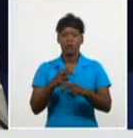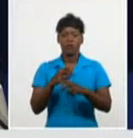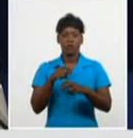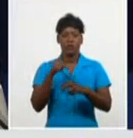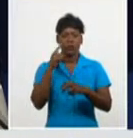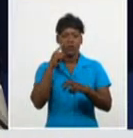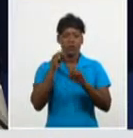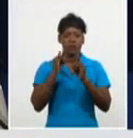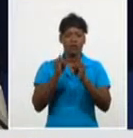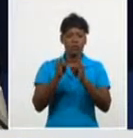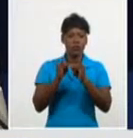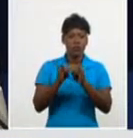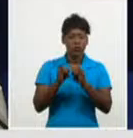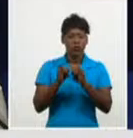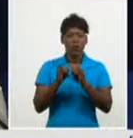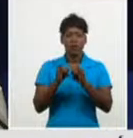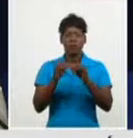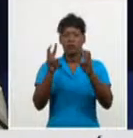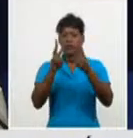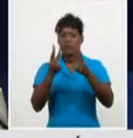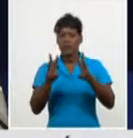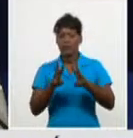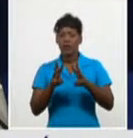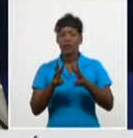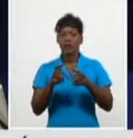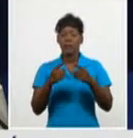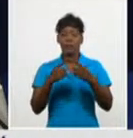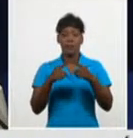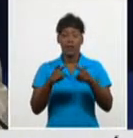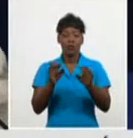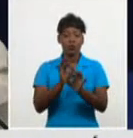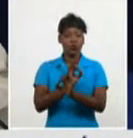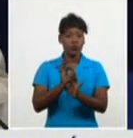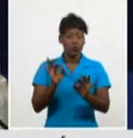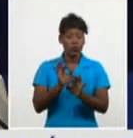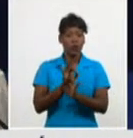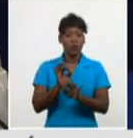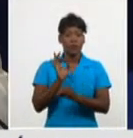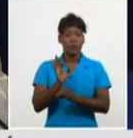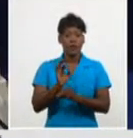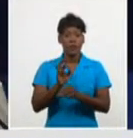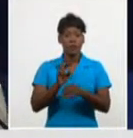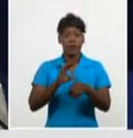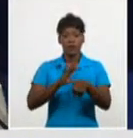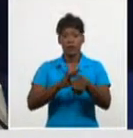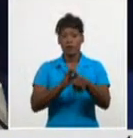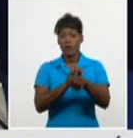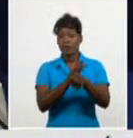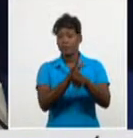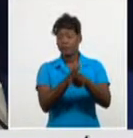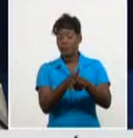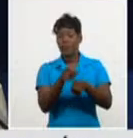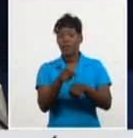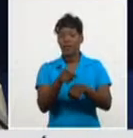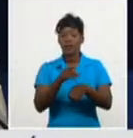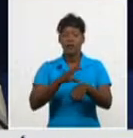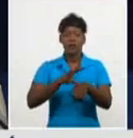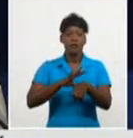y todavía en la COVID, también es una enfermedad, como siempre digo,